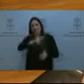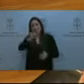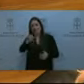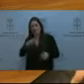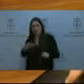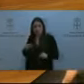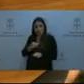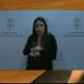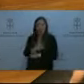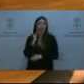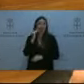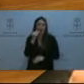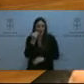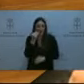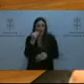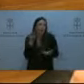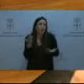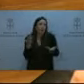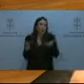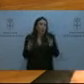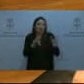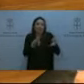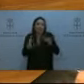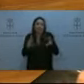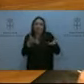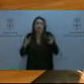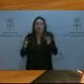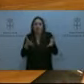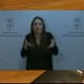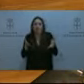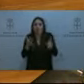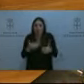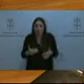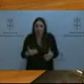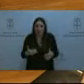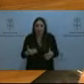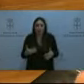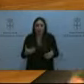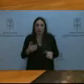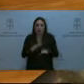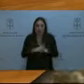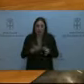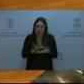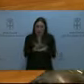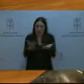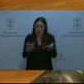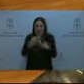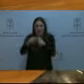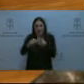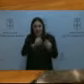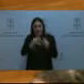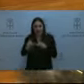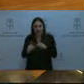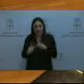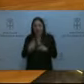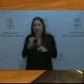fecha, a tentativa al menos, para la apertura de la variante, para que no se ponga además en servicio para las mercancías y se vuelva a hacer